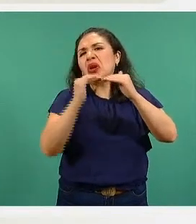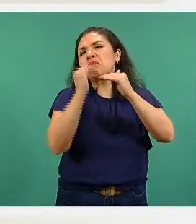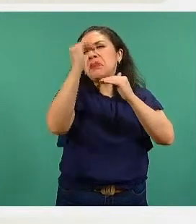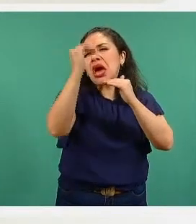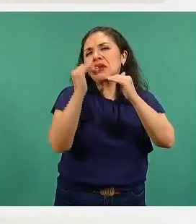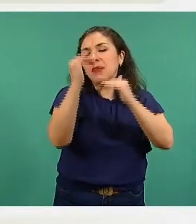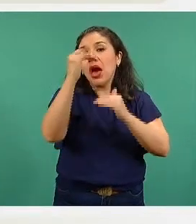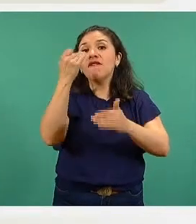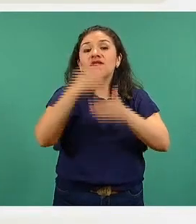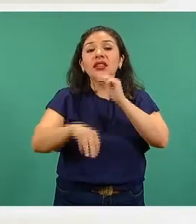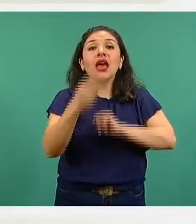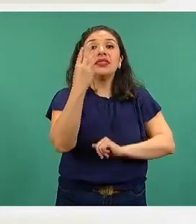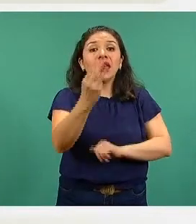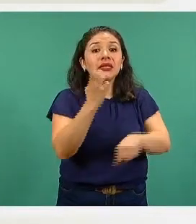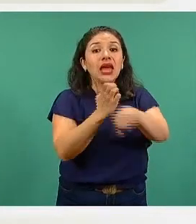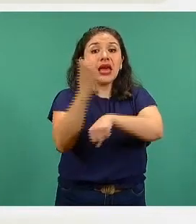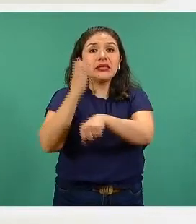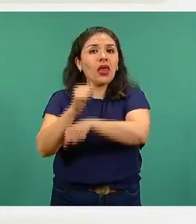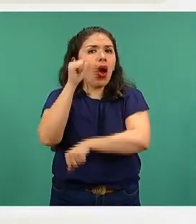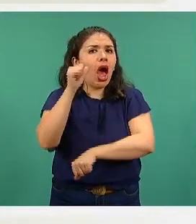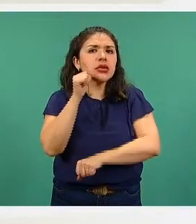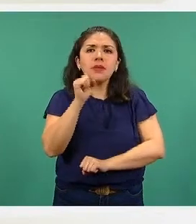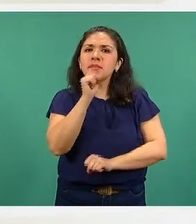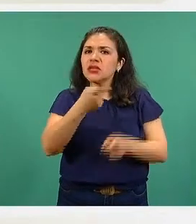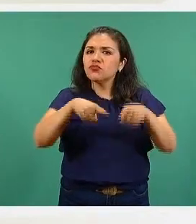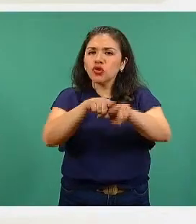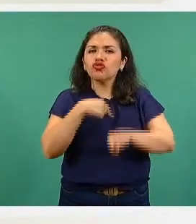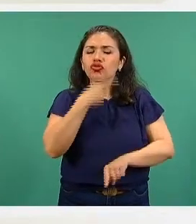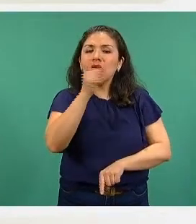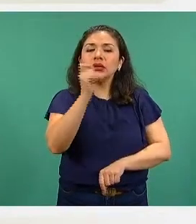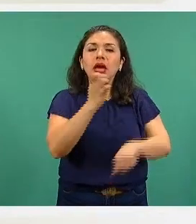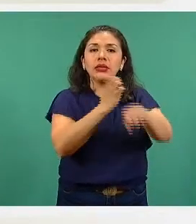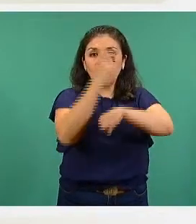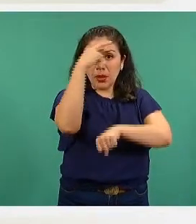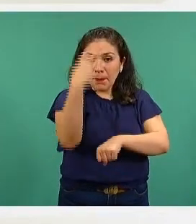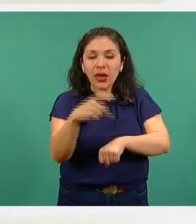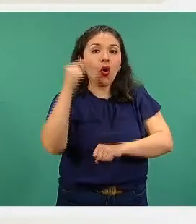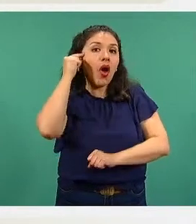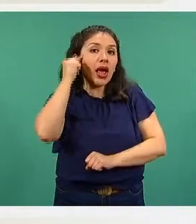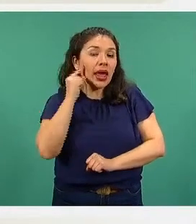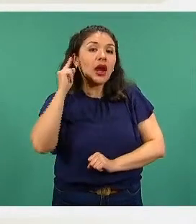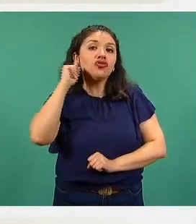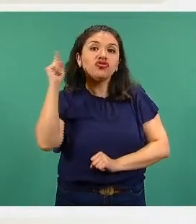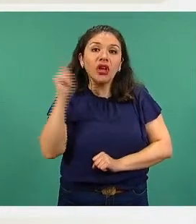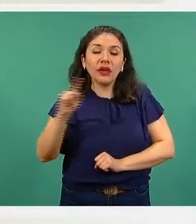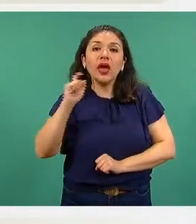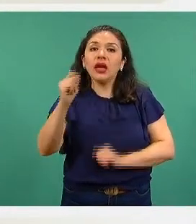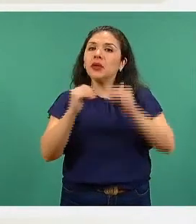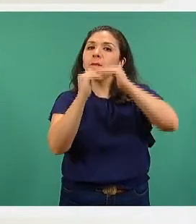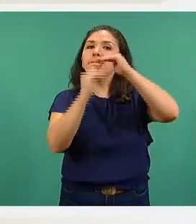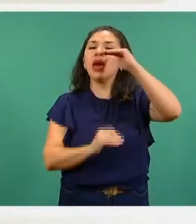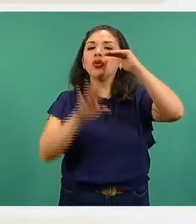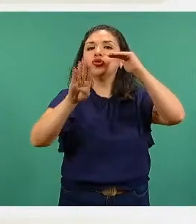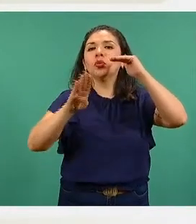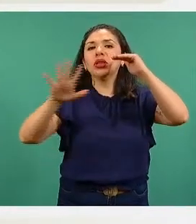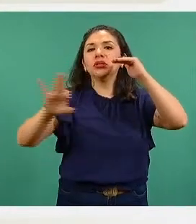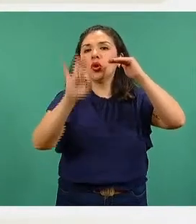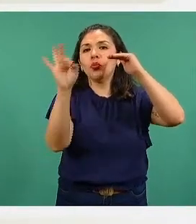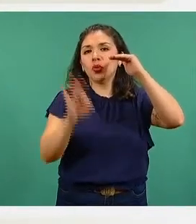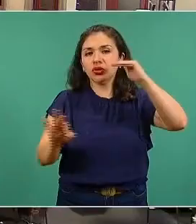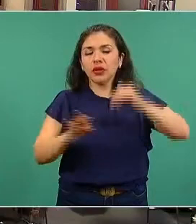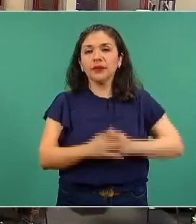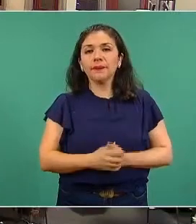y quedan 3, las mismas que mencionamos ayer, Estado de México, Guerrero y Zacatecas, que están por debajo del